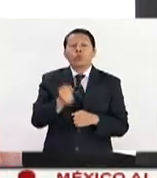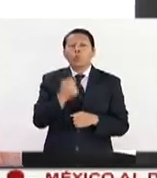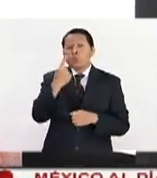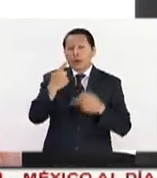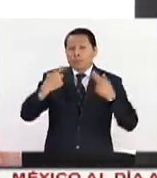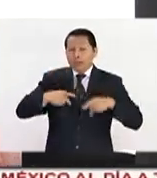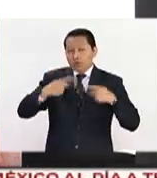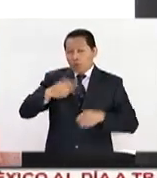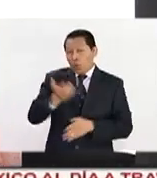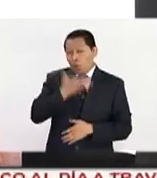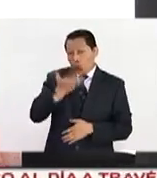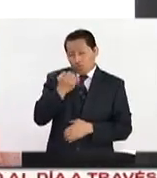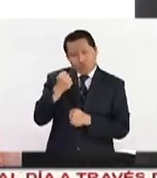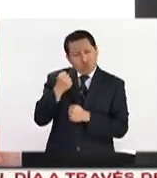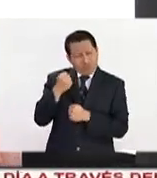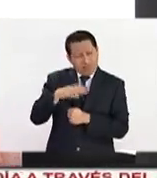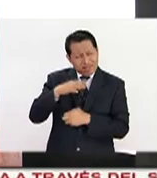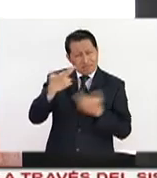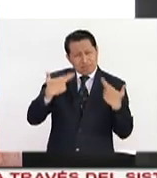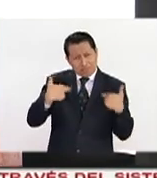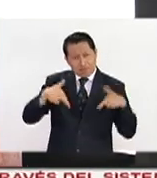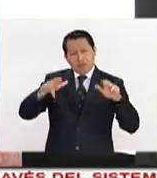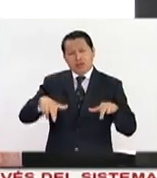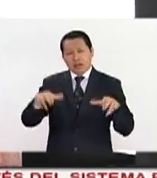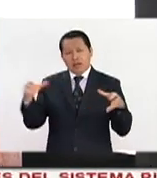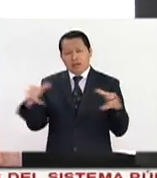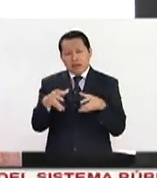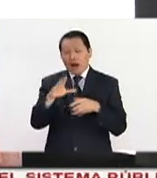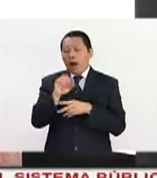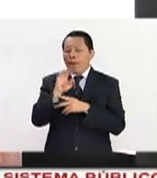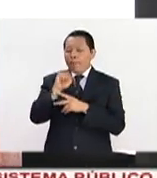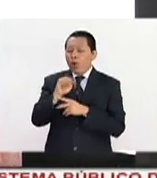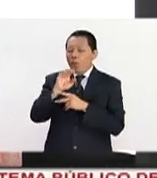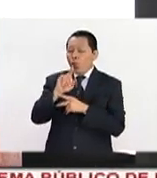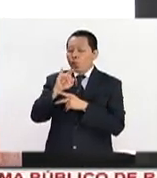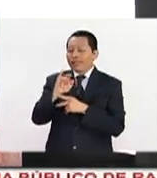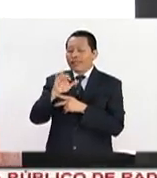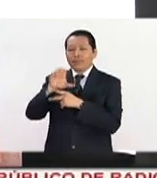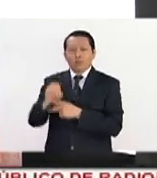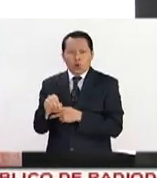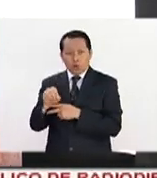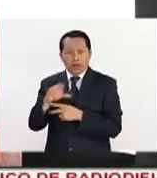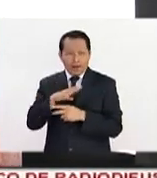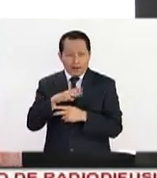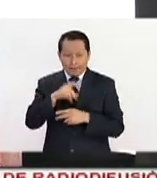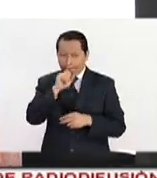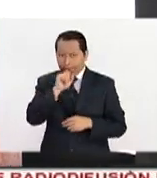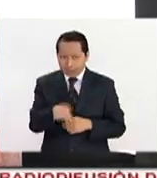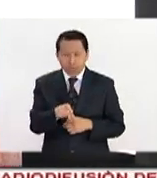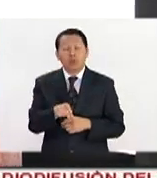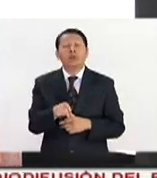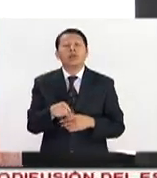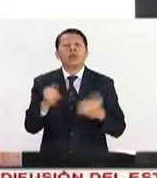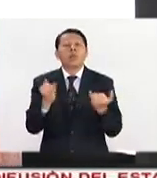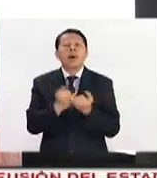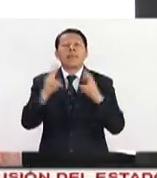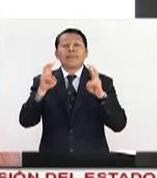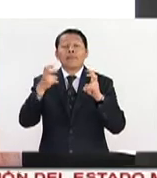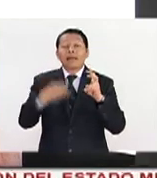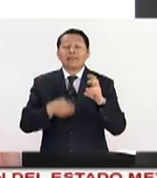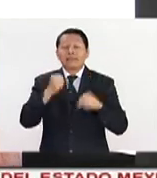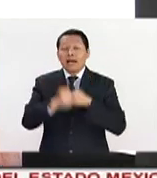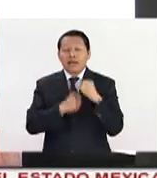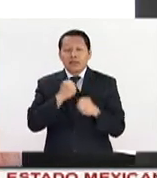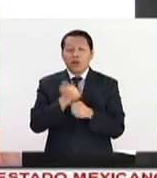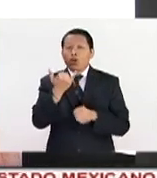Bon budismo, que es el representante de la tradición del Bon budismo a México, Lama Tenzin Wangyal Rinpoché. El tema de este año es el